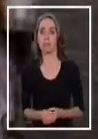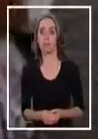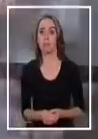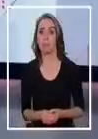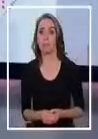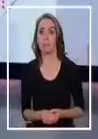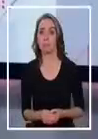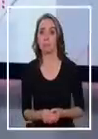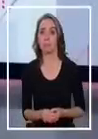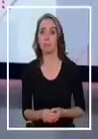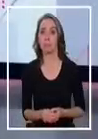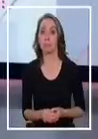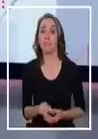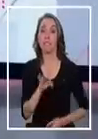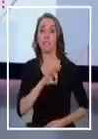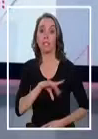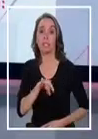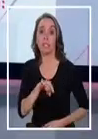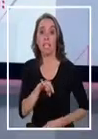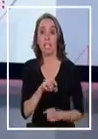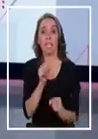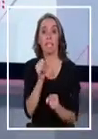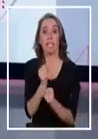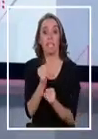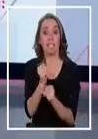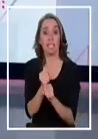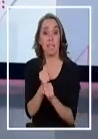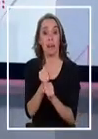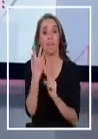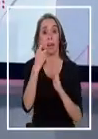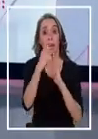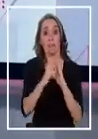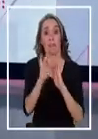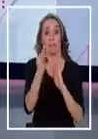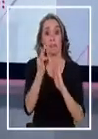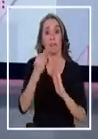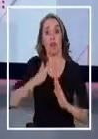Y en nuestro país el empleo perdió terreno entre los meses de febrero y abril ante la...